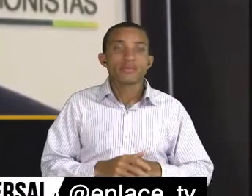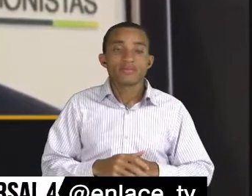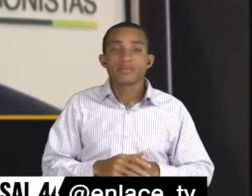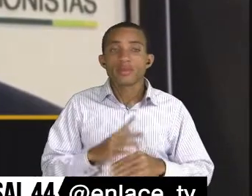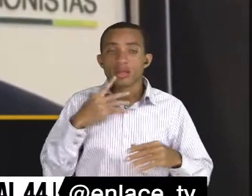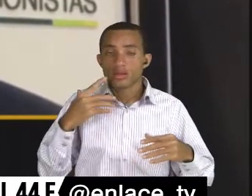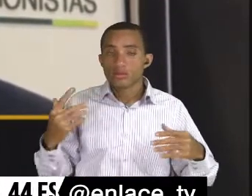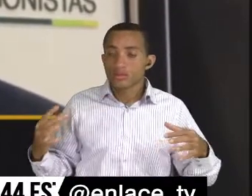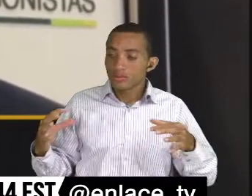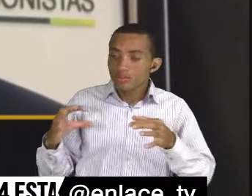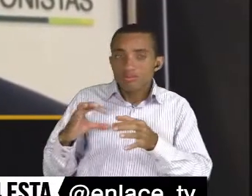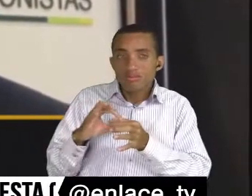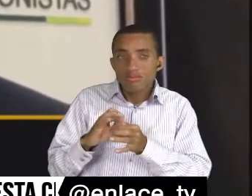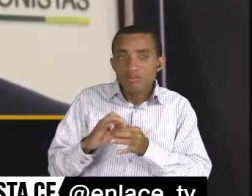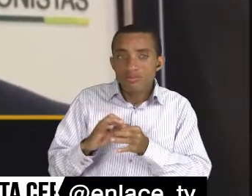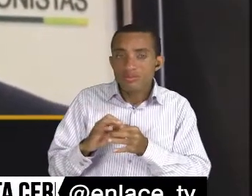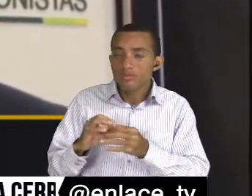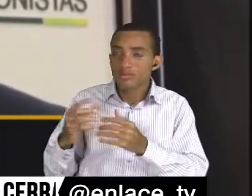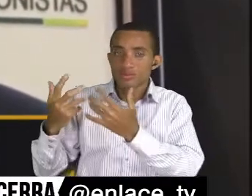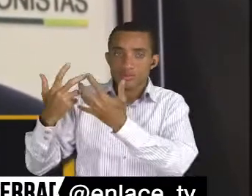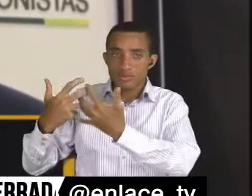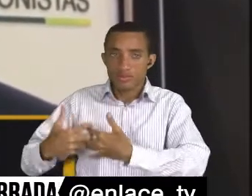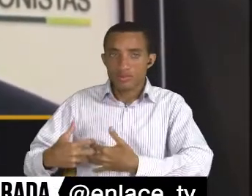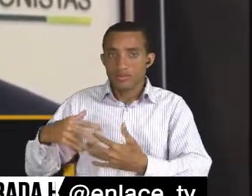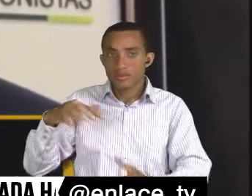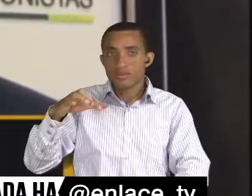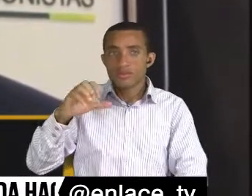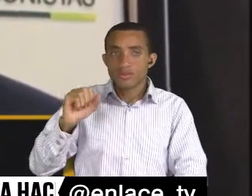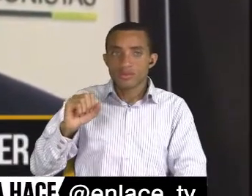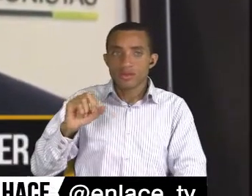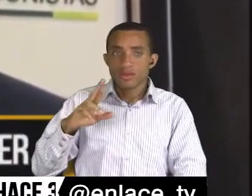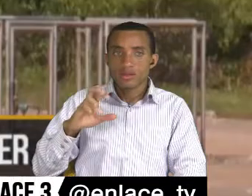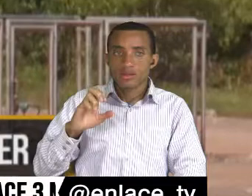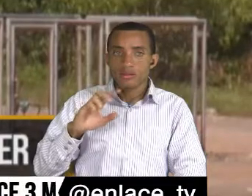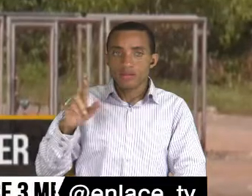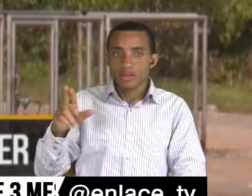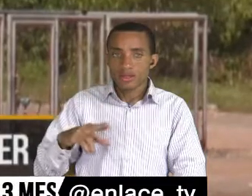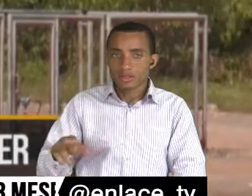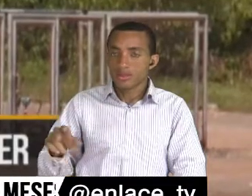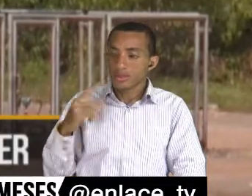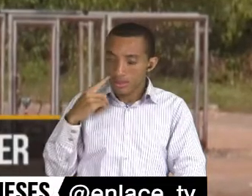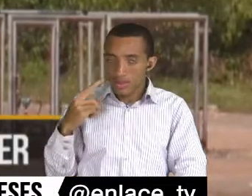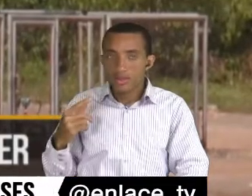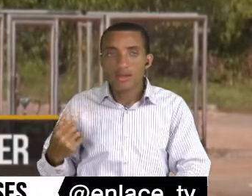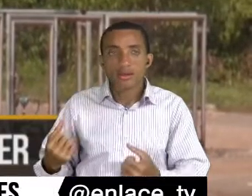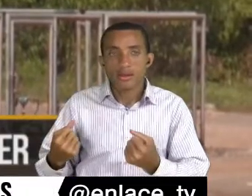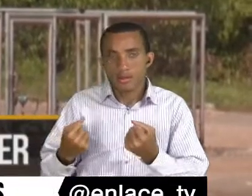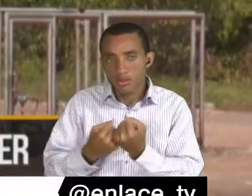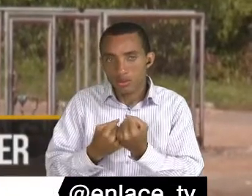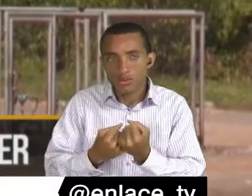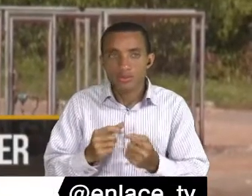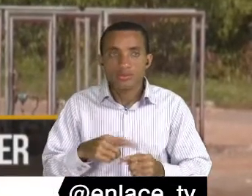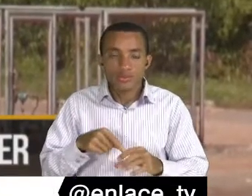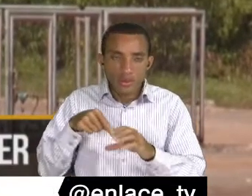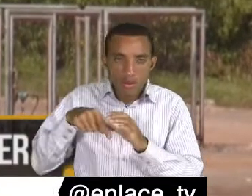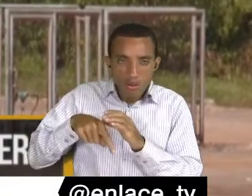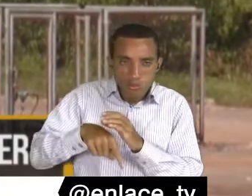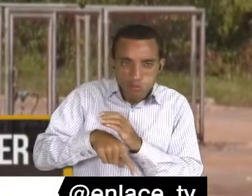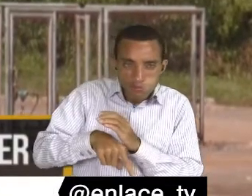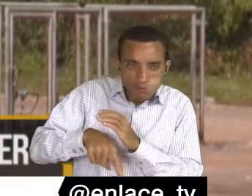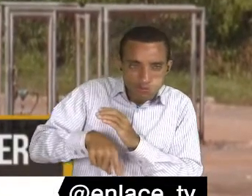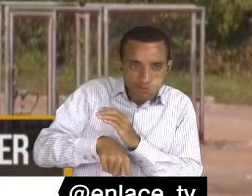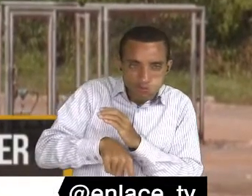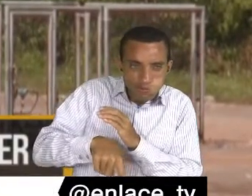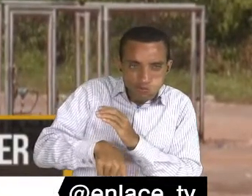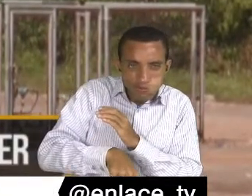con la compañía Parex, operadora del mismo descubrimiento. A 3.6 kilómetros de profundidad se descubrió la presencia de